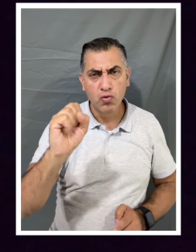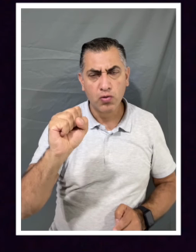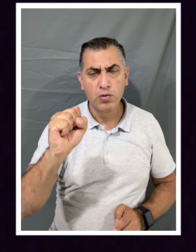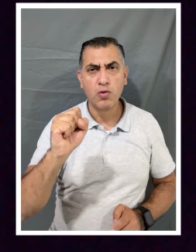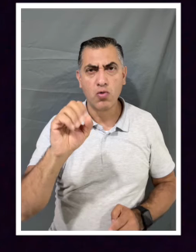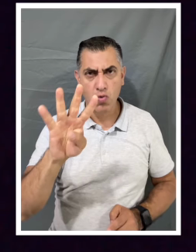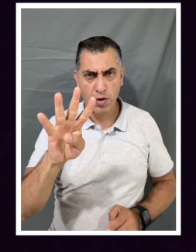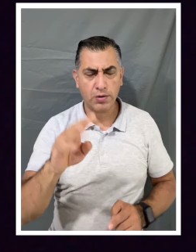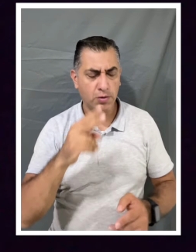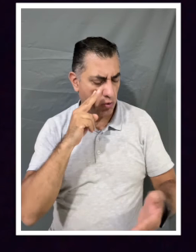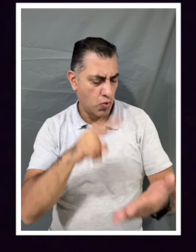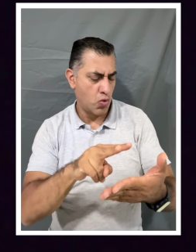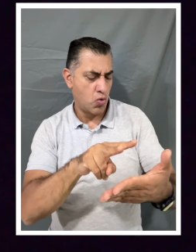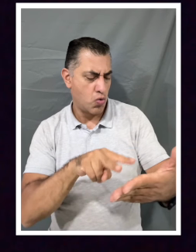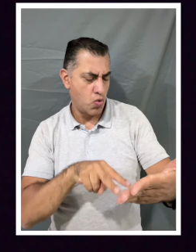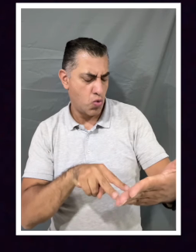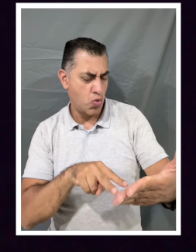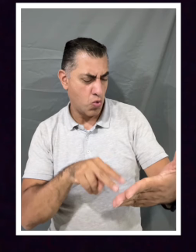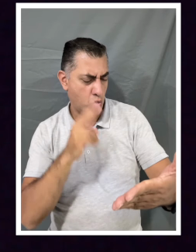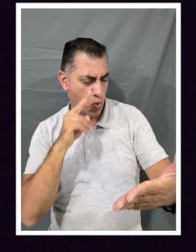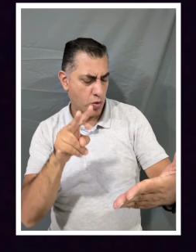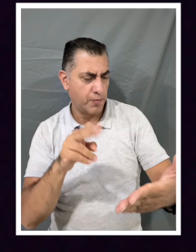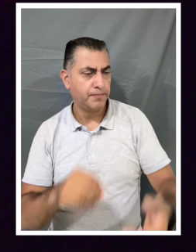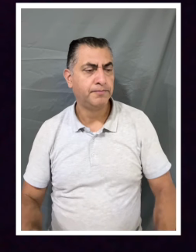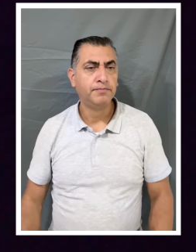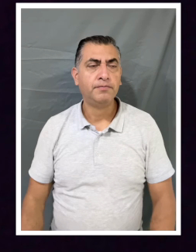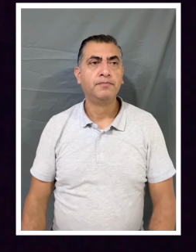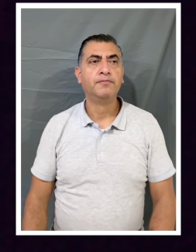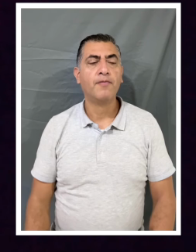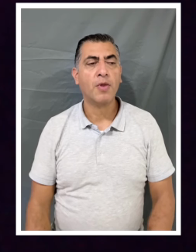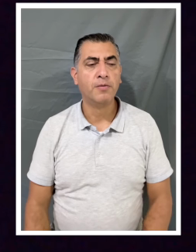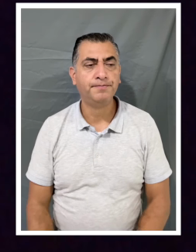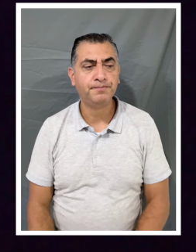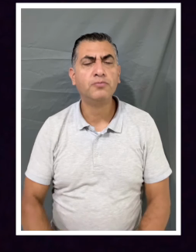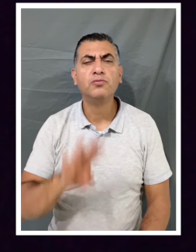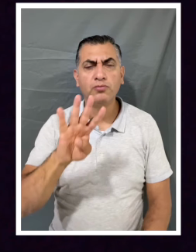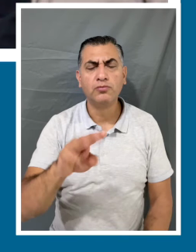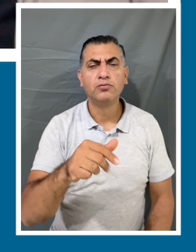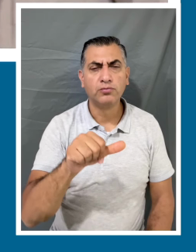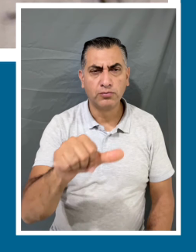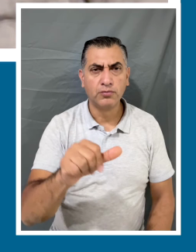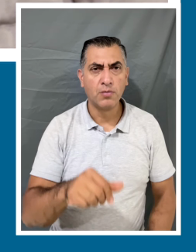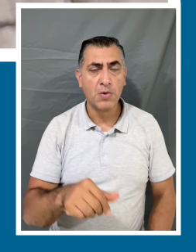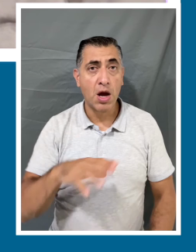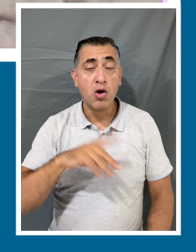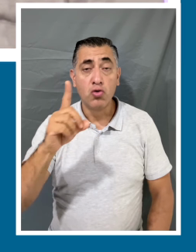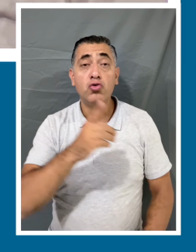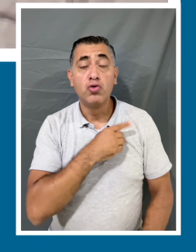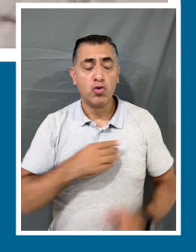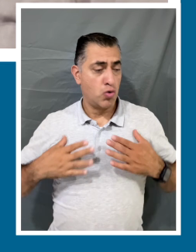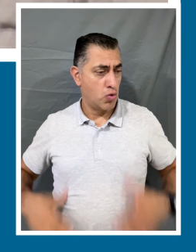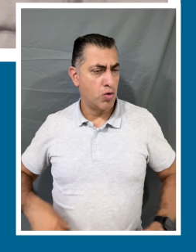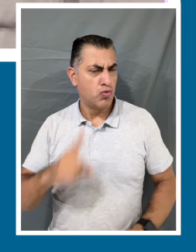tu tu Biblia para que no te pierdas mientras Yo leo el versículo Efesios 4 del 4 al 16 dice hay un solo solo